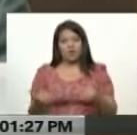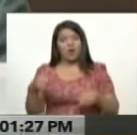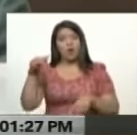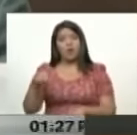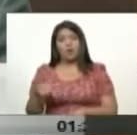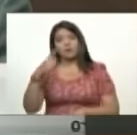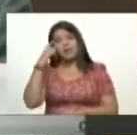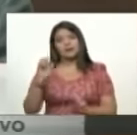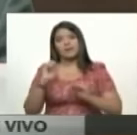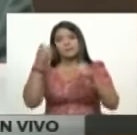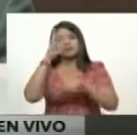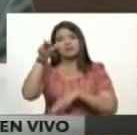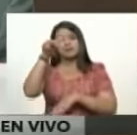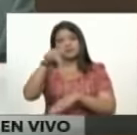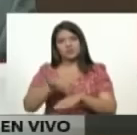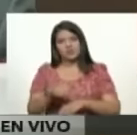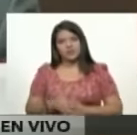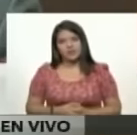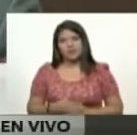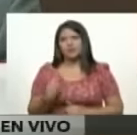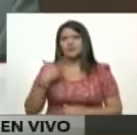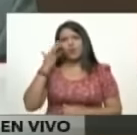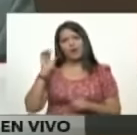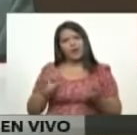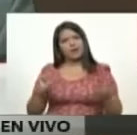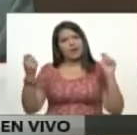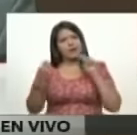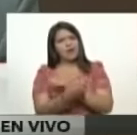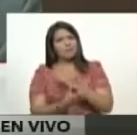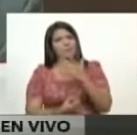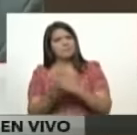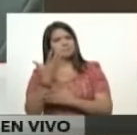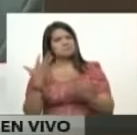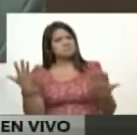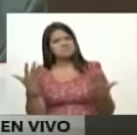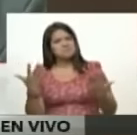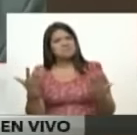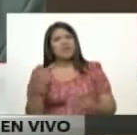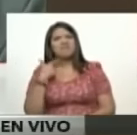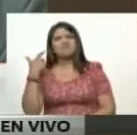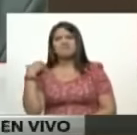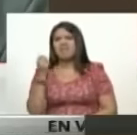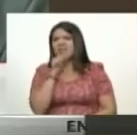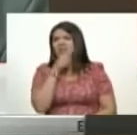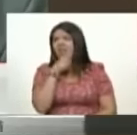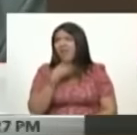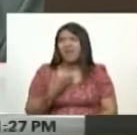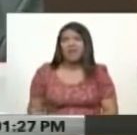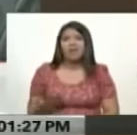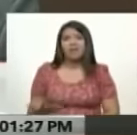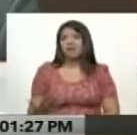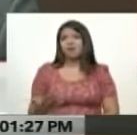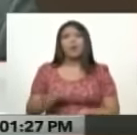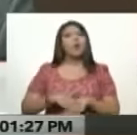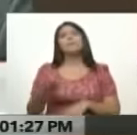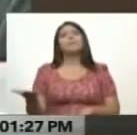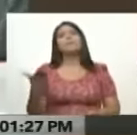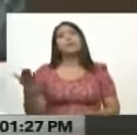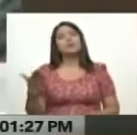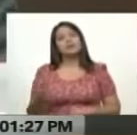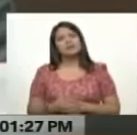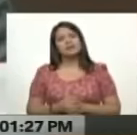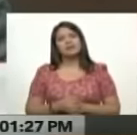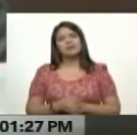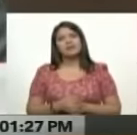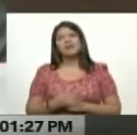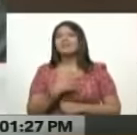esta Asamblea Nacional. Parece que el cambio nació viejo, decadente, porque tiende a lo